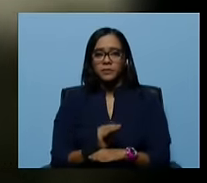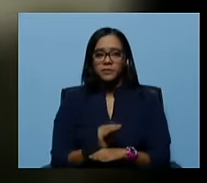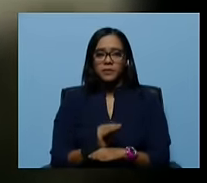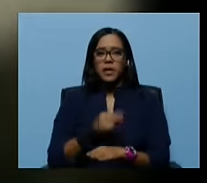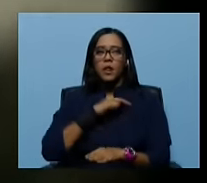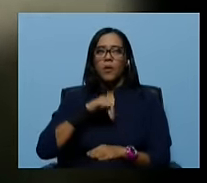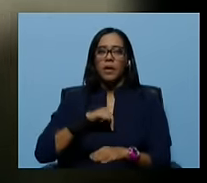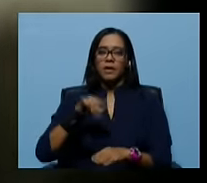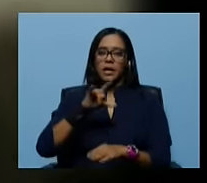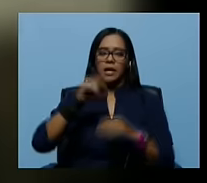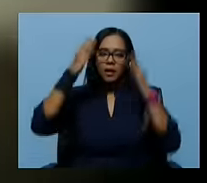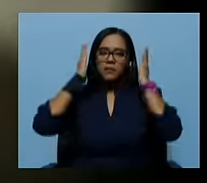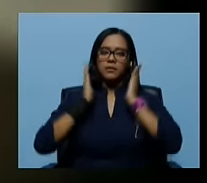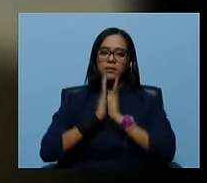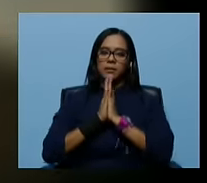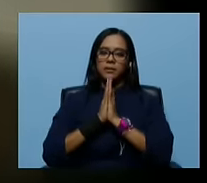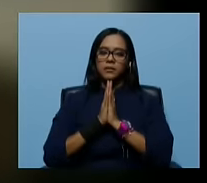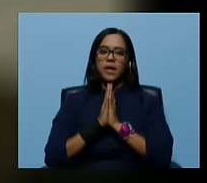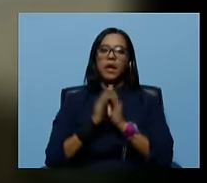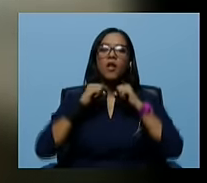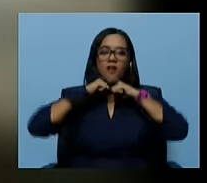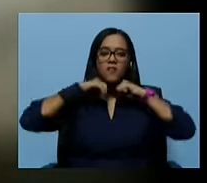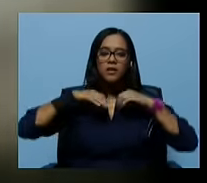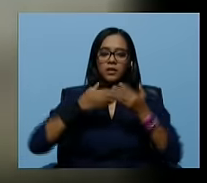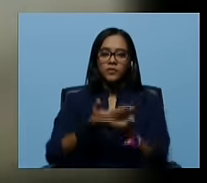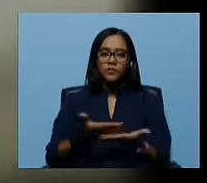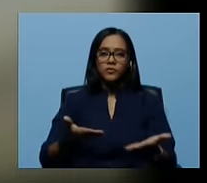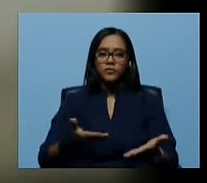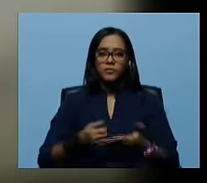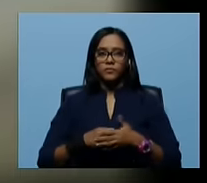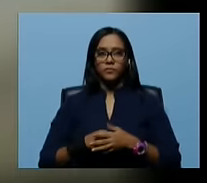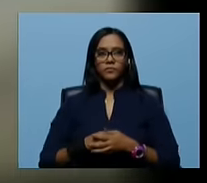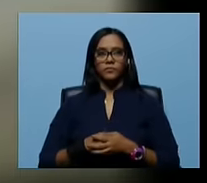Nuestra querida Virgen de la Chinita puso su mano.